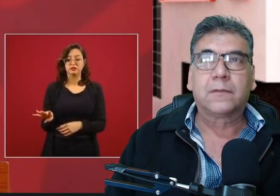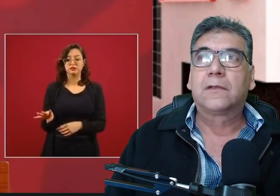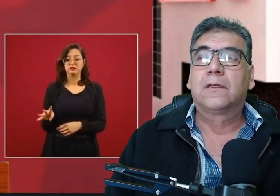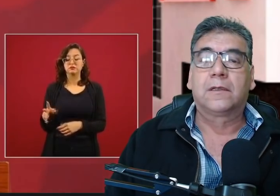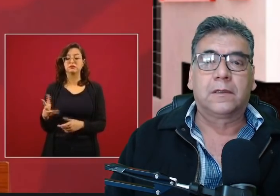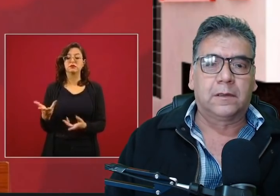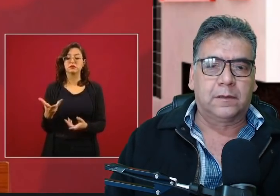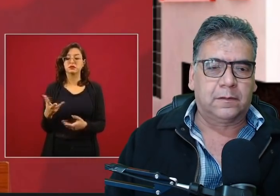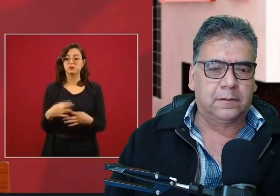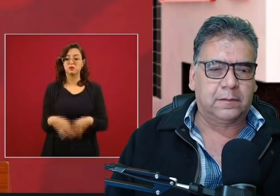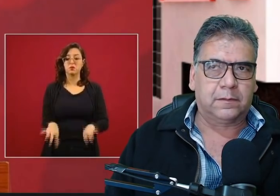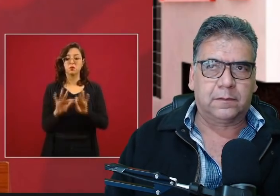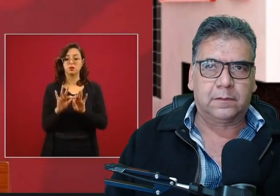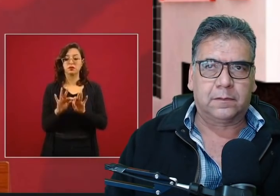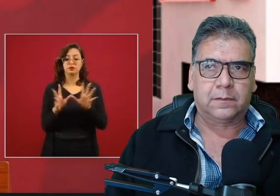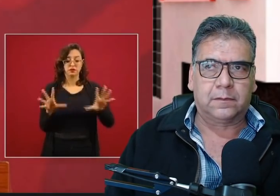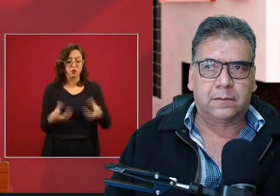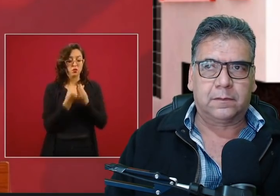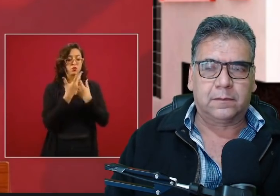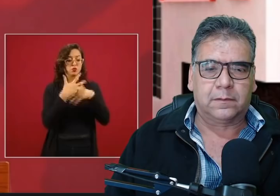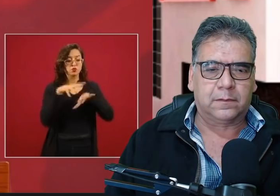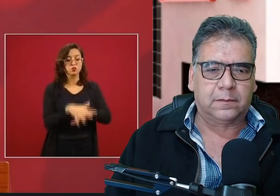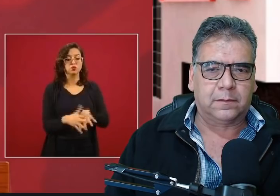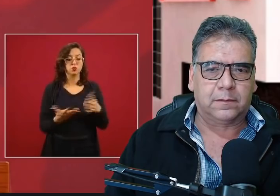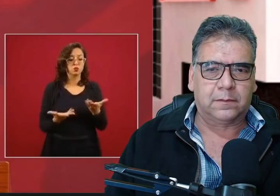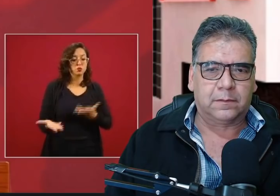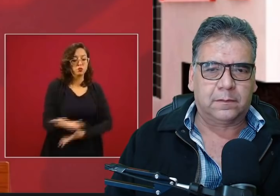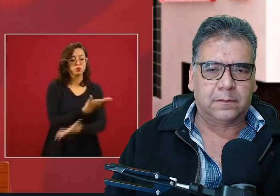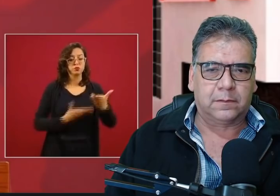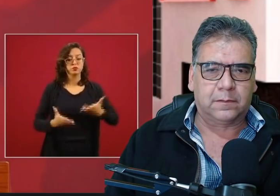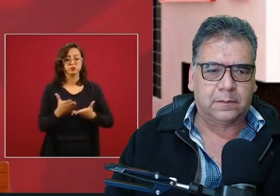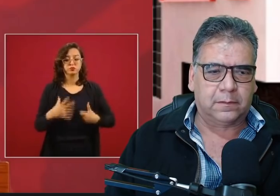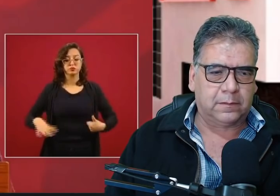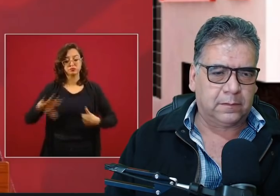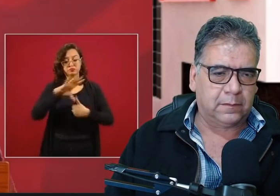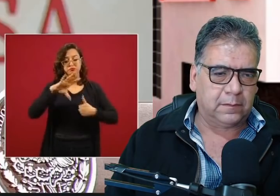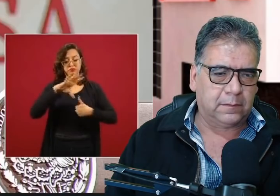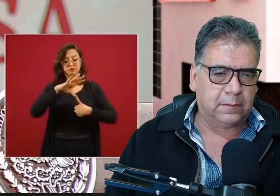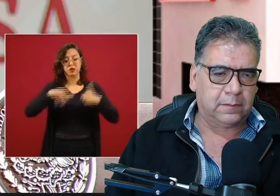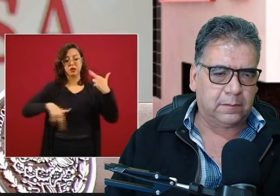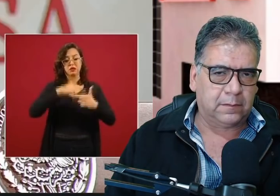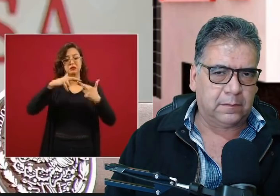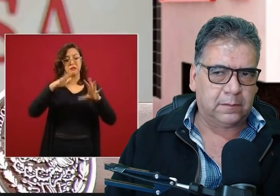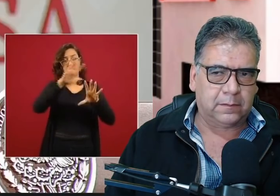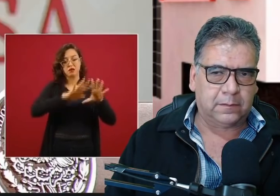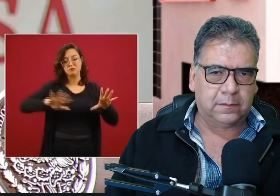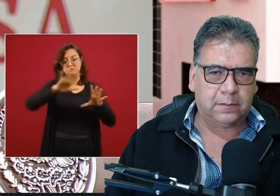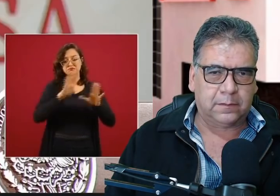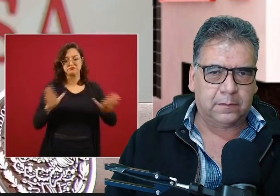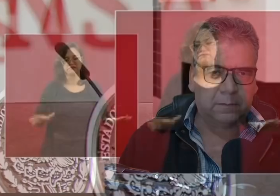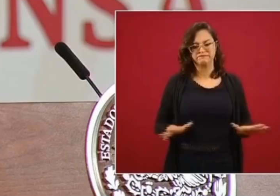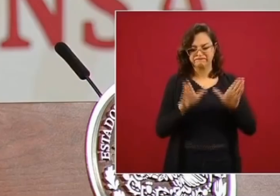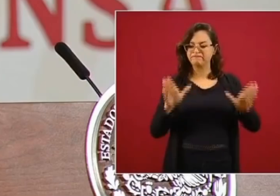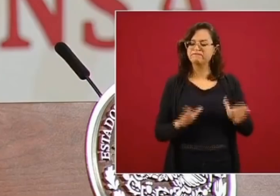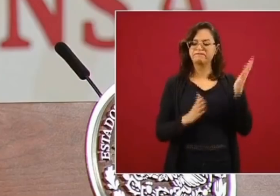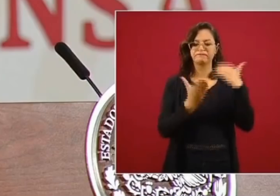y la cooperación van a ser claves para que la región de América del Norte sea una región